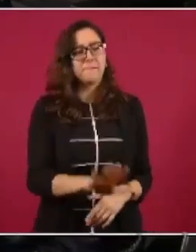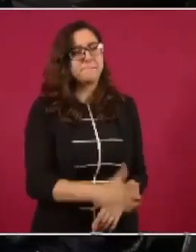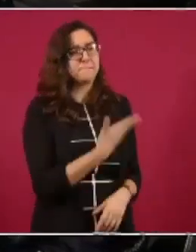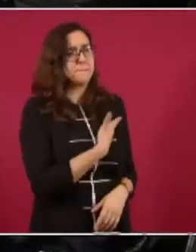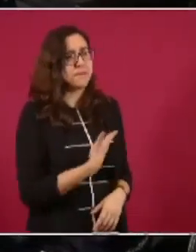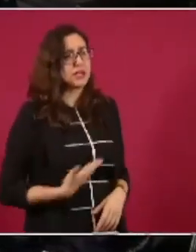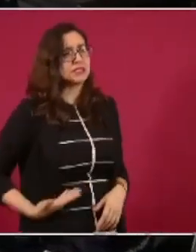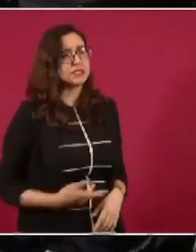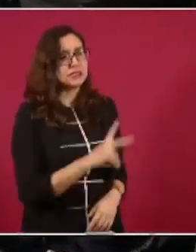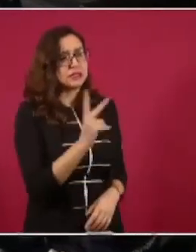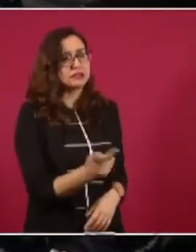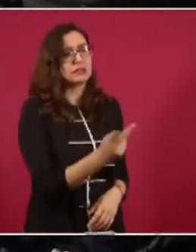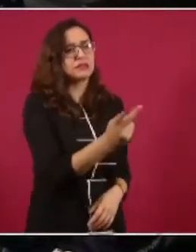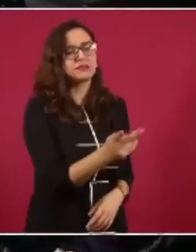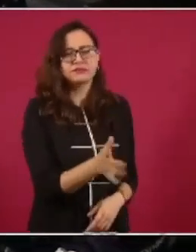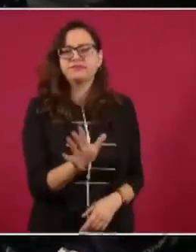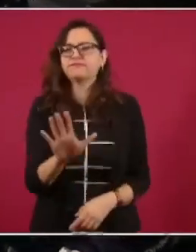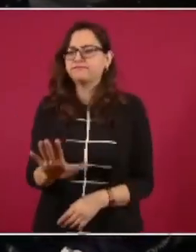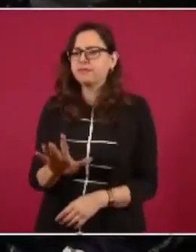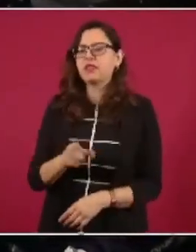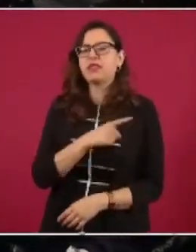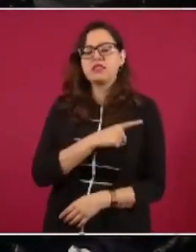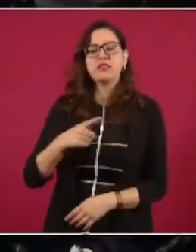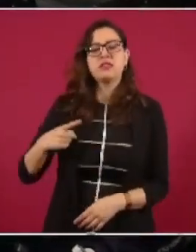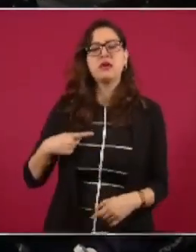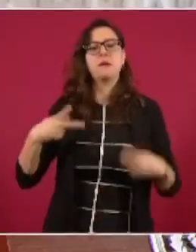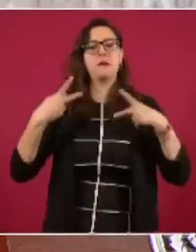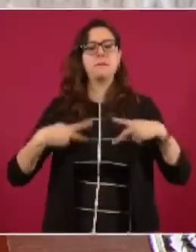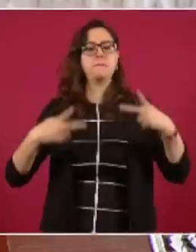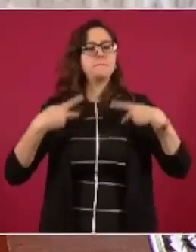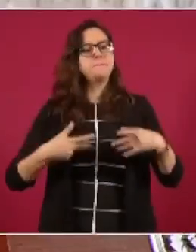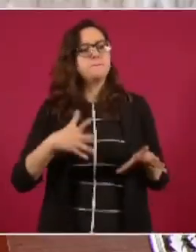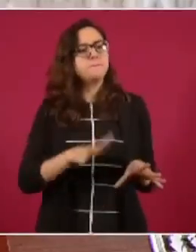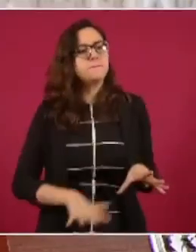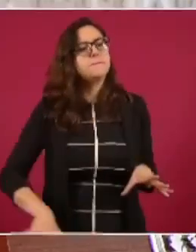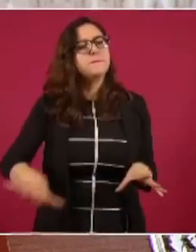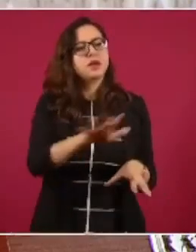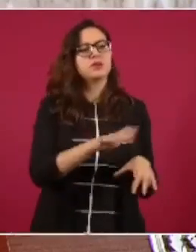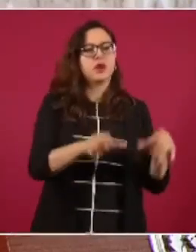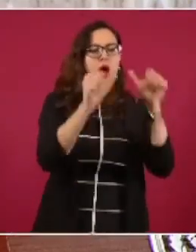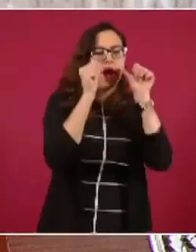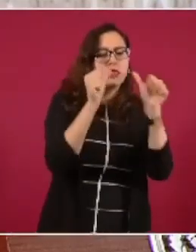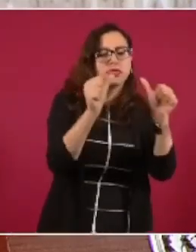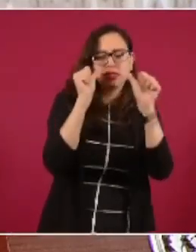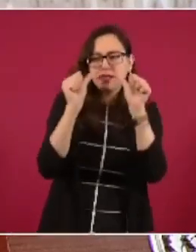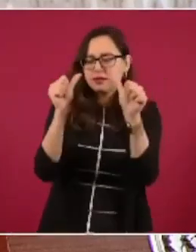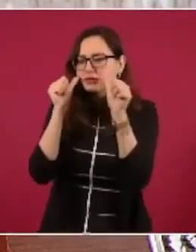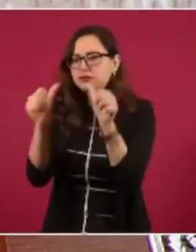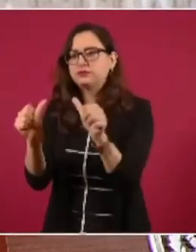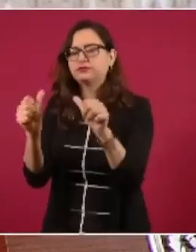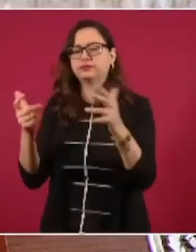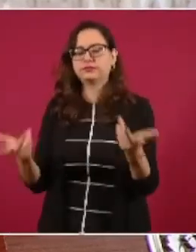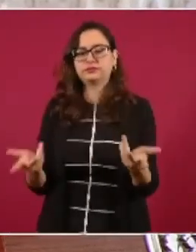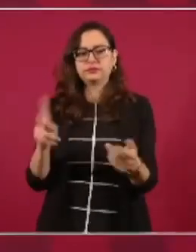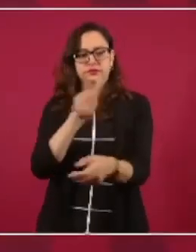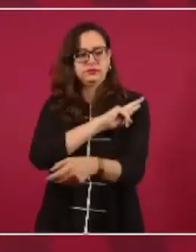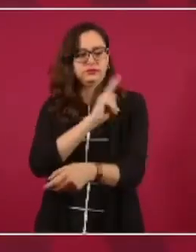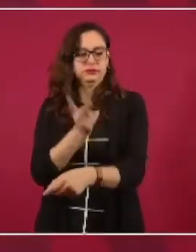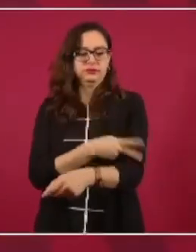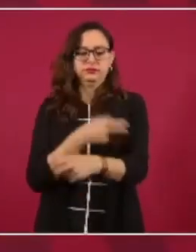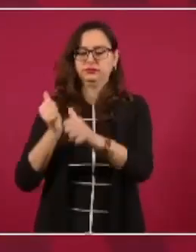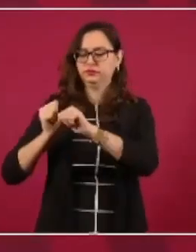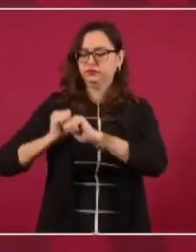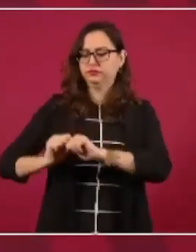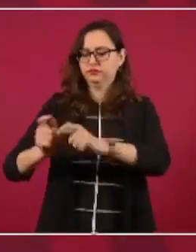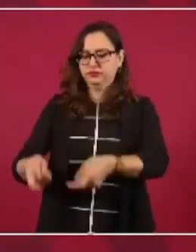presidente. Se tiene que escuchar a la gente y se tiene que entender que el poder solo tiene sentido y se